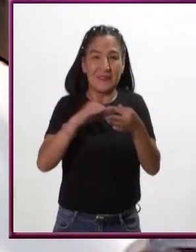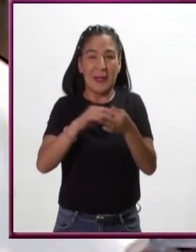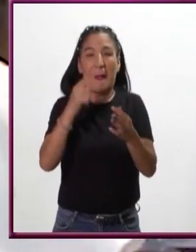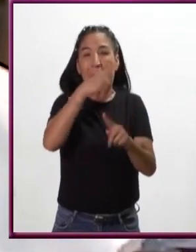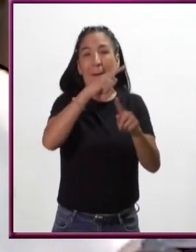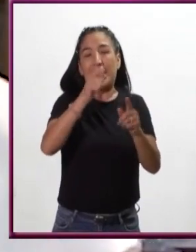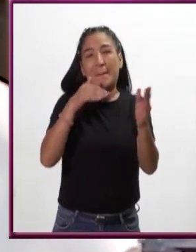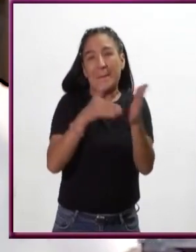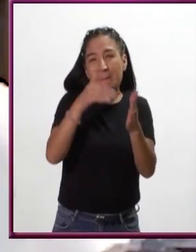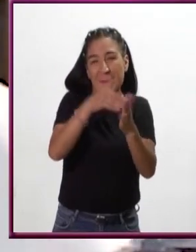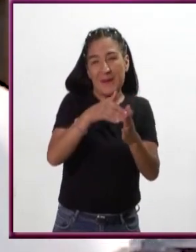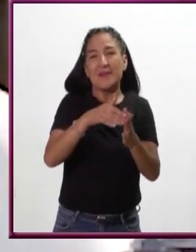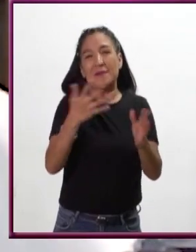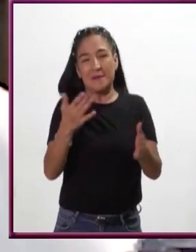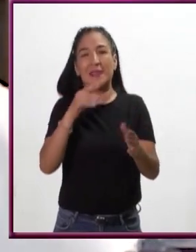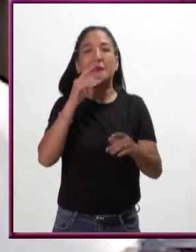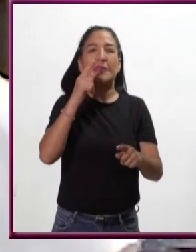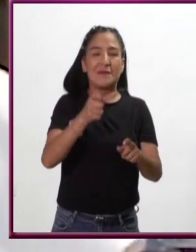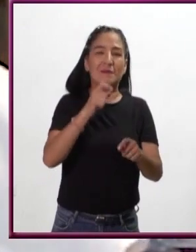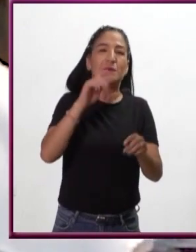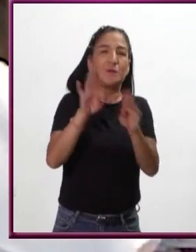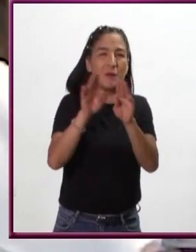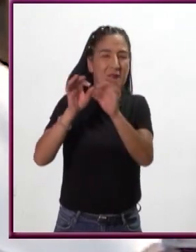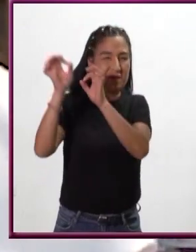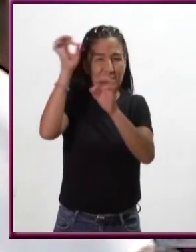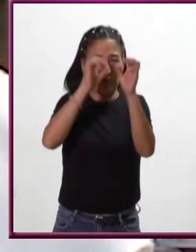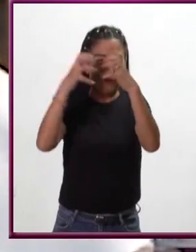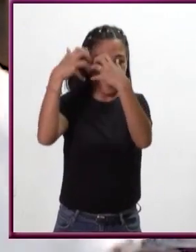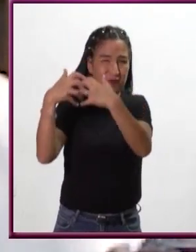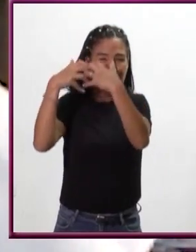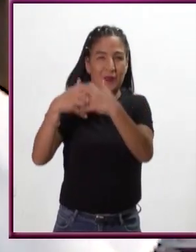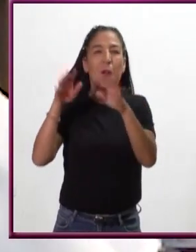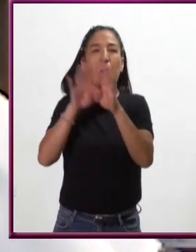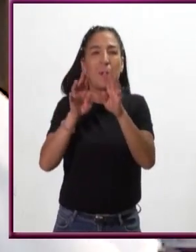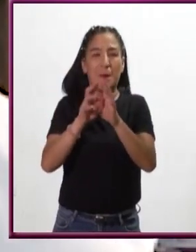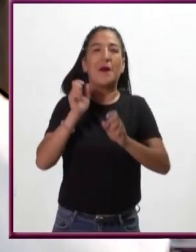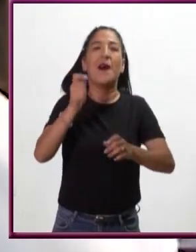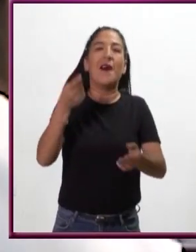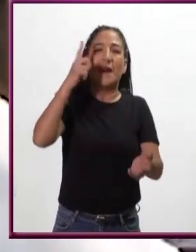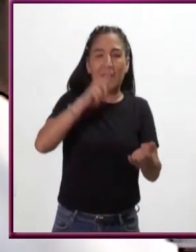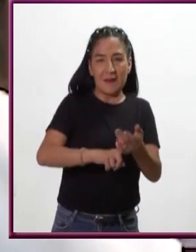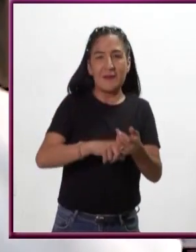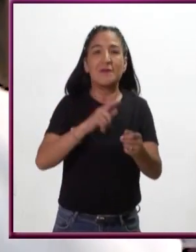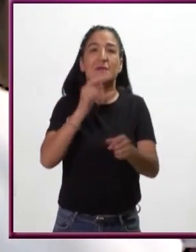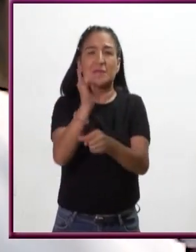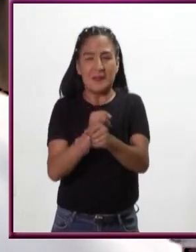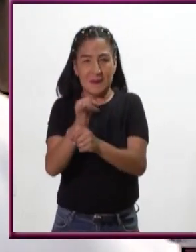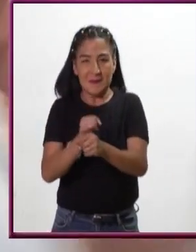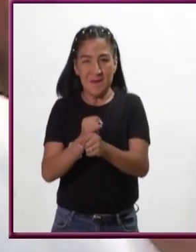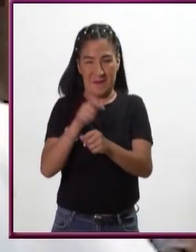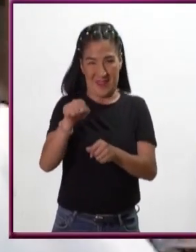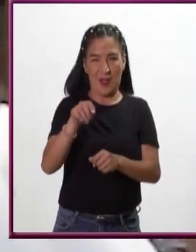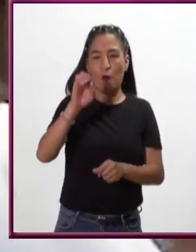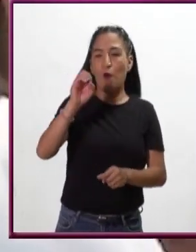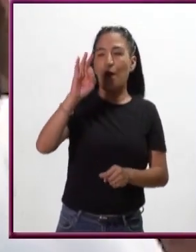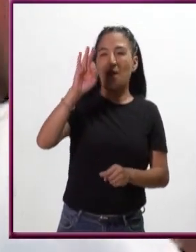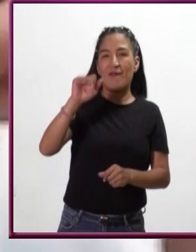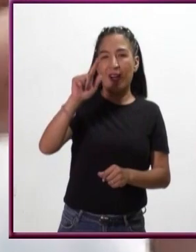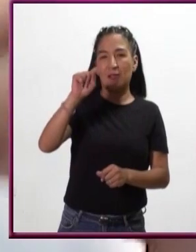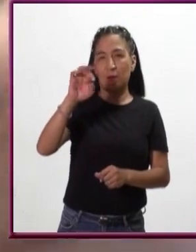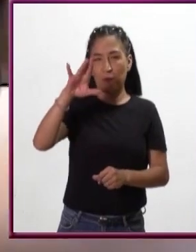de neuronas en esta corteza piriforme, y diferentes estudios han mostrado que el bulbo